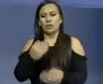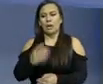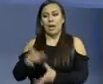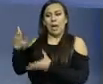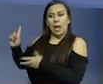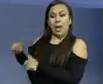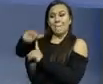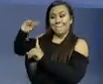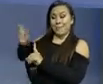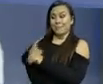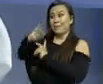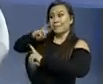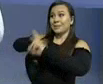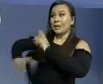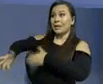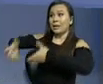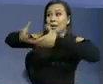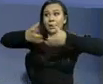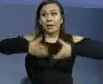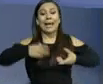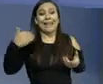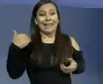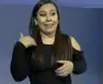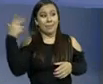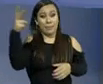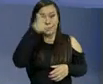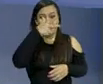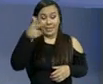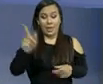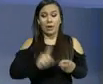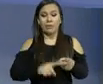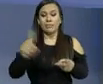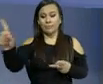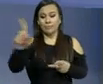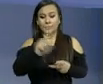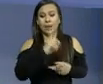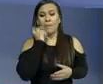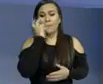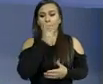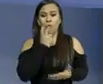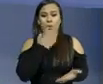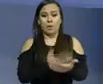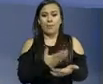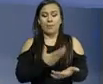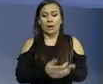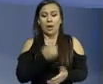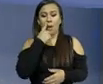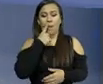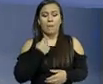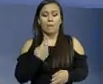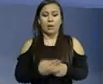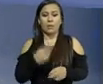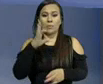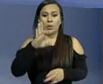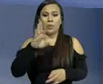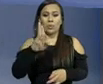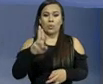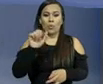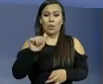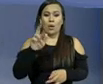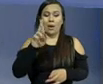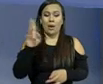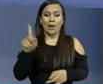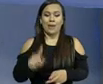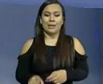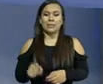y si tenemos los videos y tenemos en las comparecencias la demostración de que el señor o courtois les habría